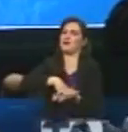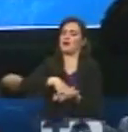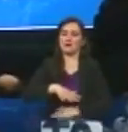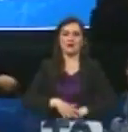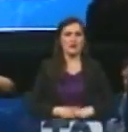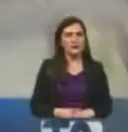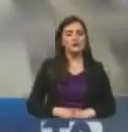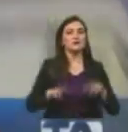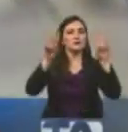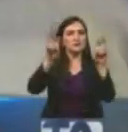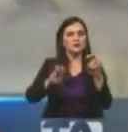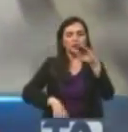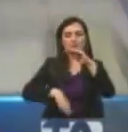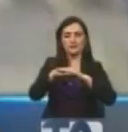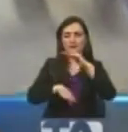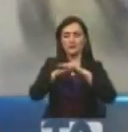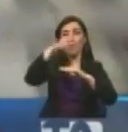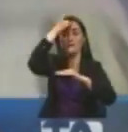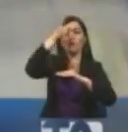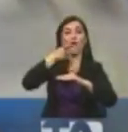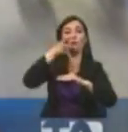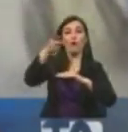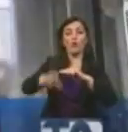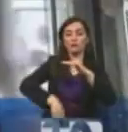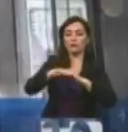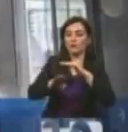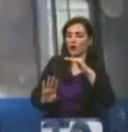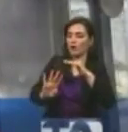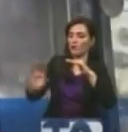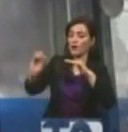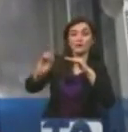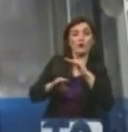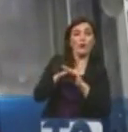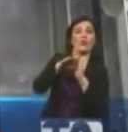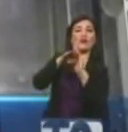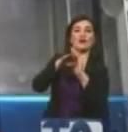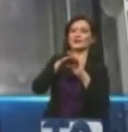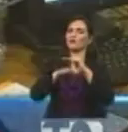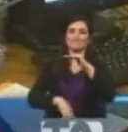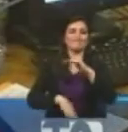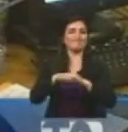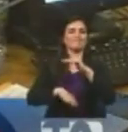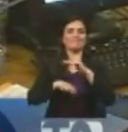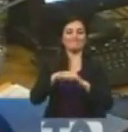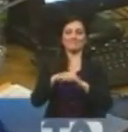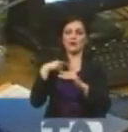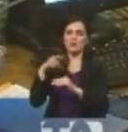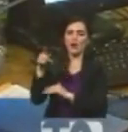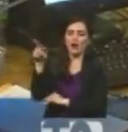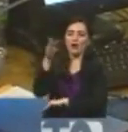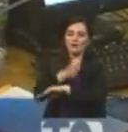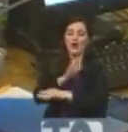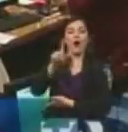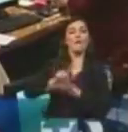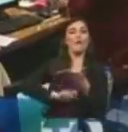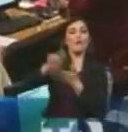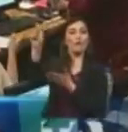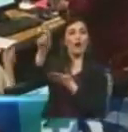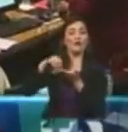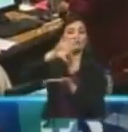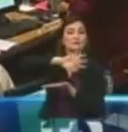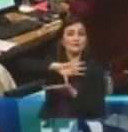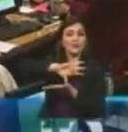se modificará el techo de la deuda pública porque este año se ajustarán al financiamiento externo aprobado por la Asamblea en el